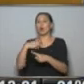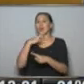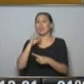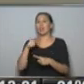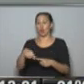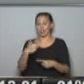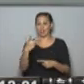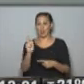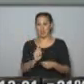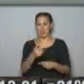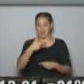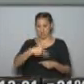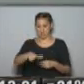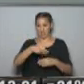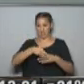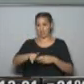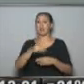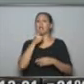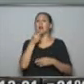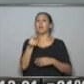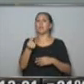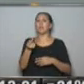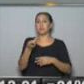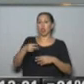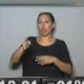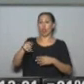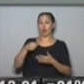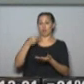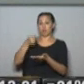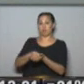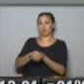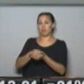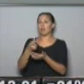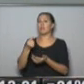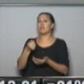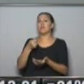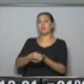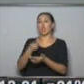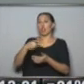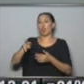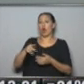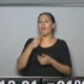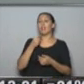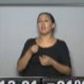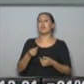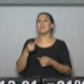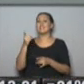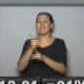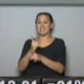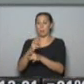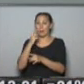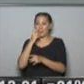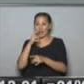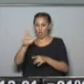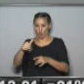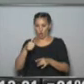próximos meses. Se va a duplicar el valor, el monto de la asignación, es decir, se va a cobrar el doble de lo que habitualmente cobran los papás que tienen